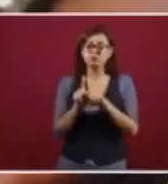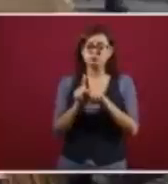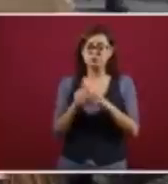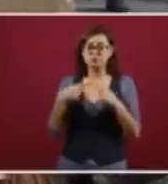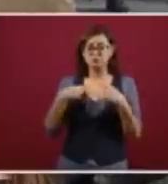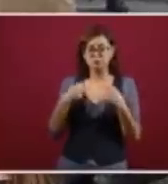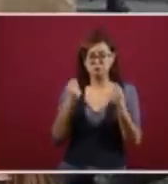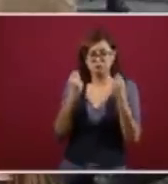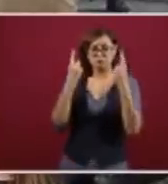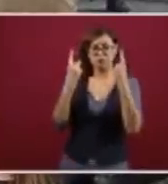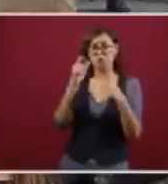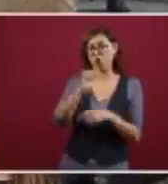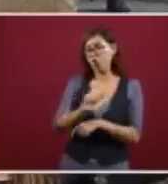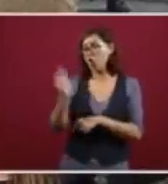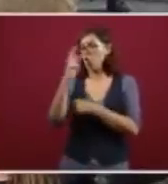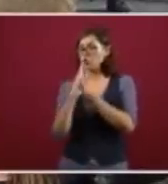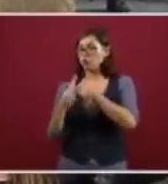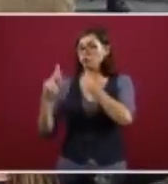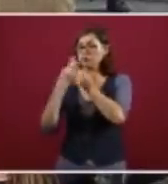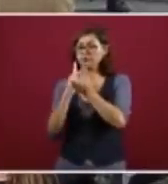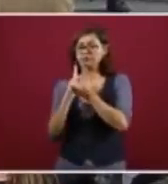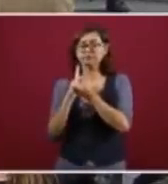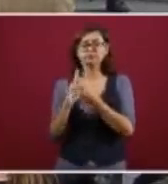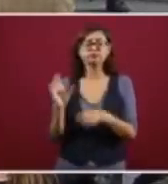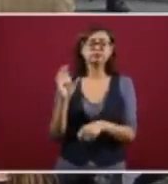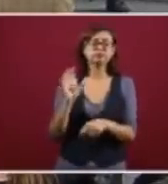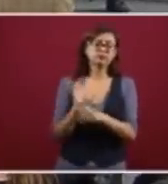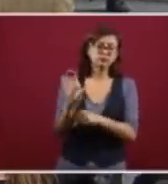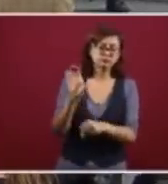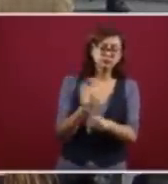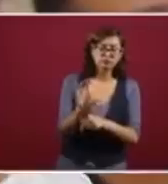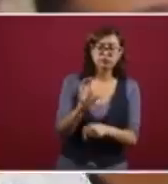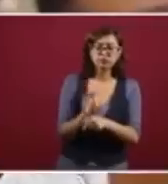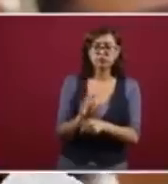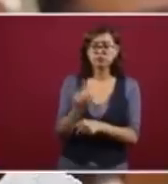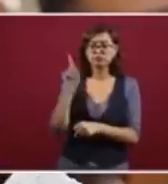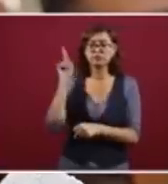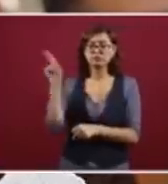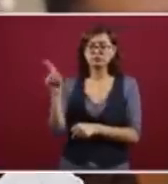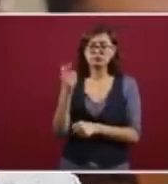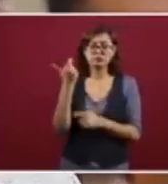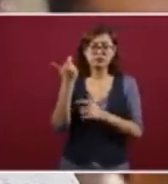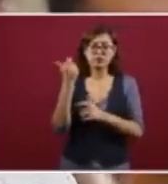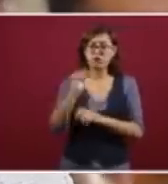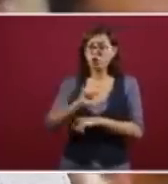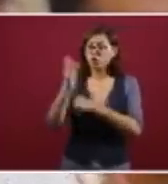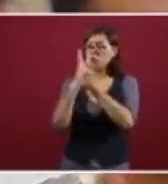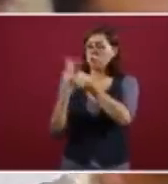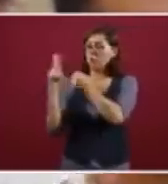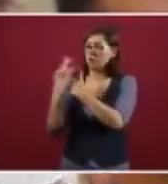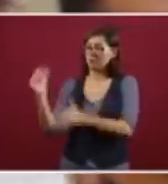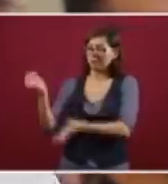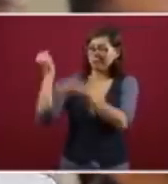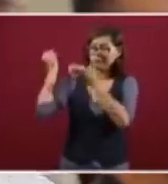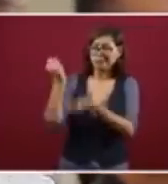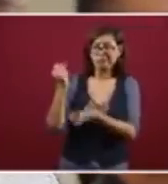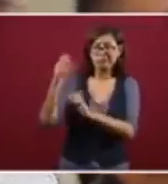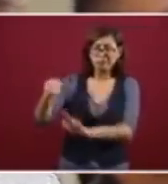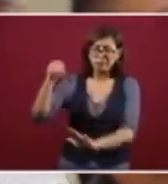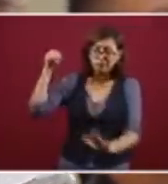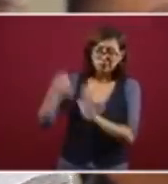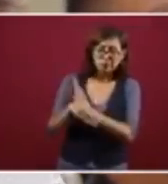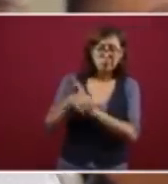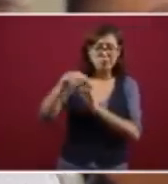salta: mientras otros países como Colombia tienen una caída en la inversión extranjera, en nuestro país